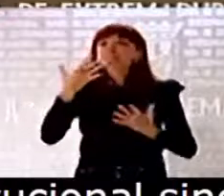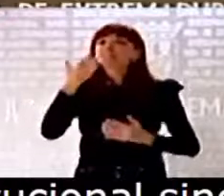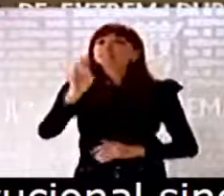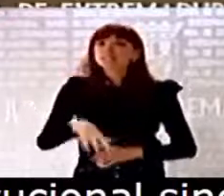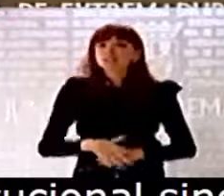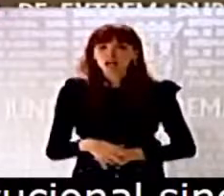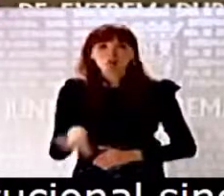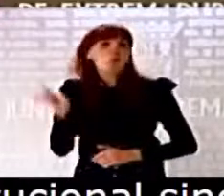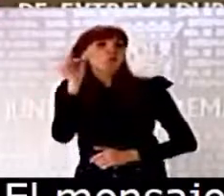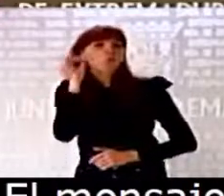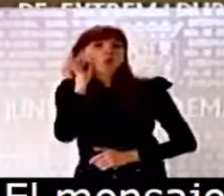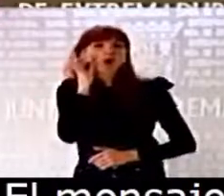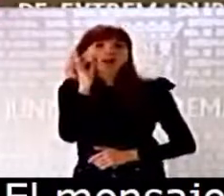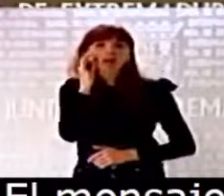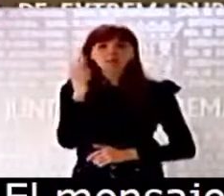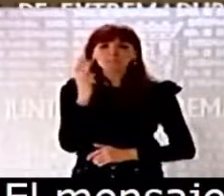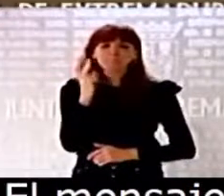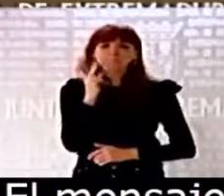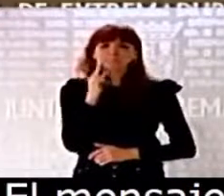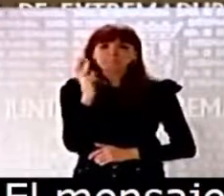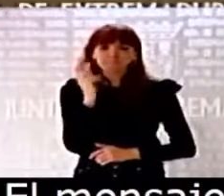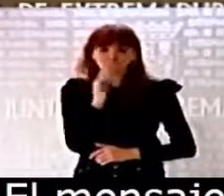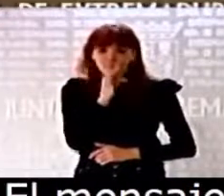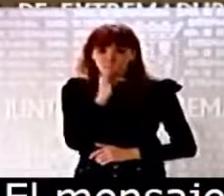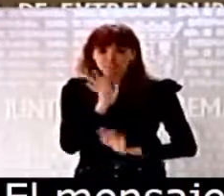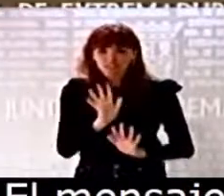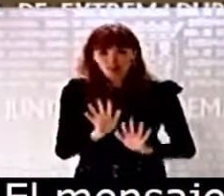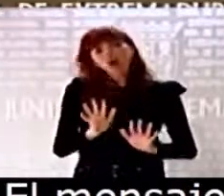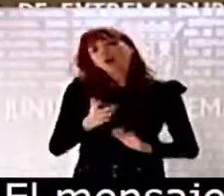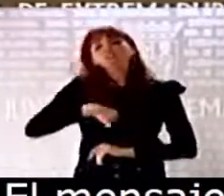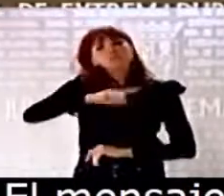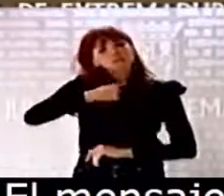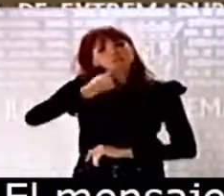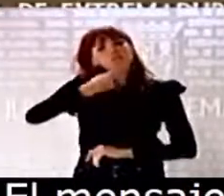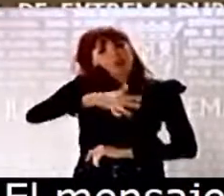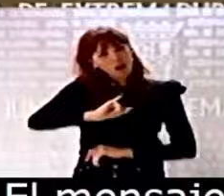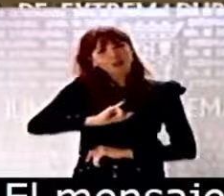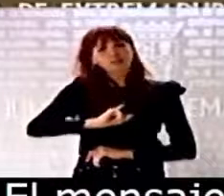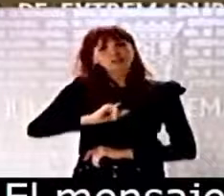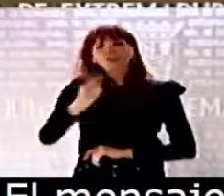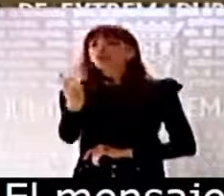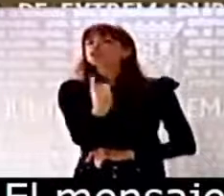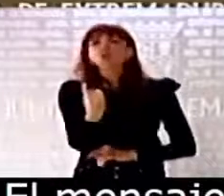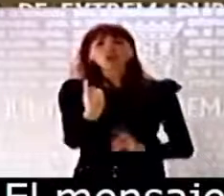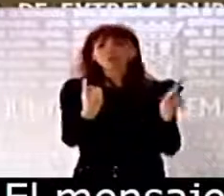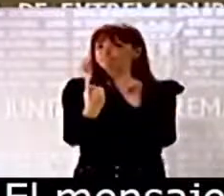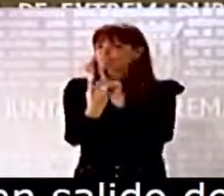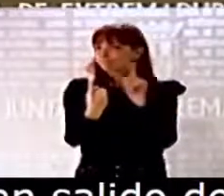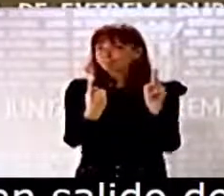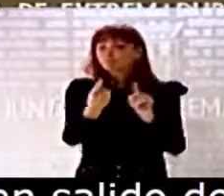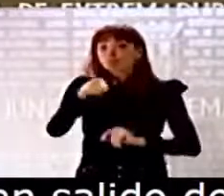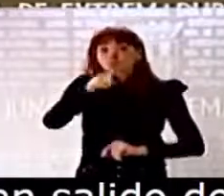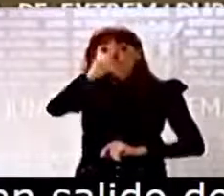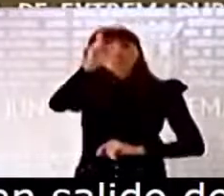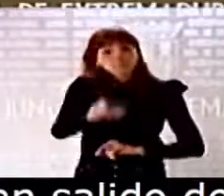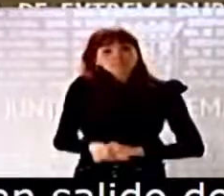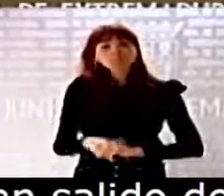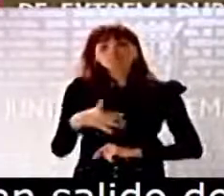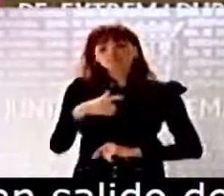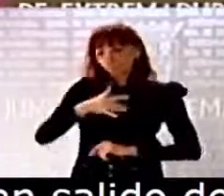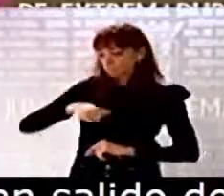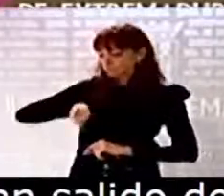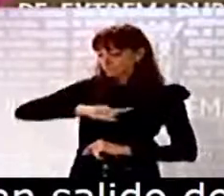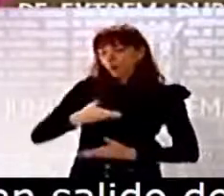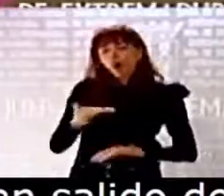que todavía no han salido del horror. Les decimos que estamos aquí, que no están solas y que cuentan con toda